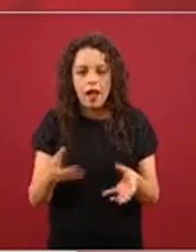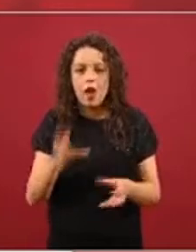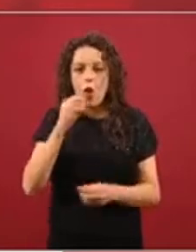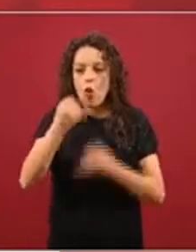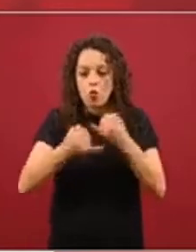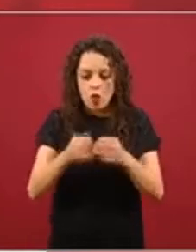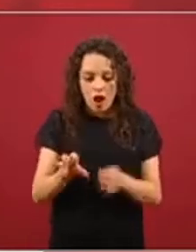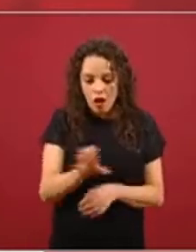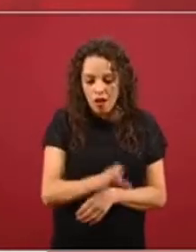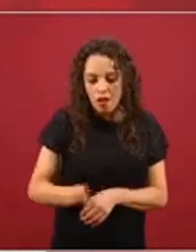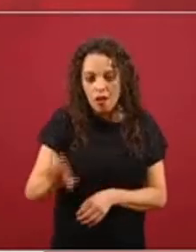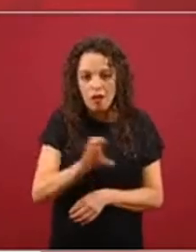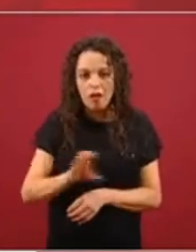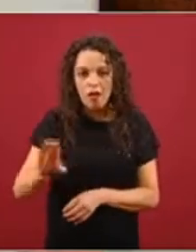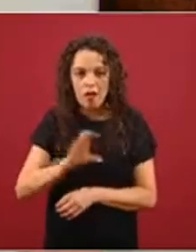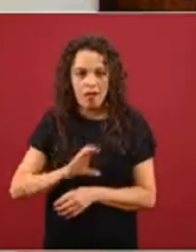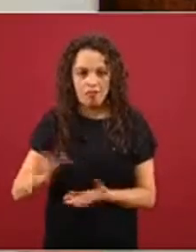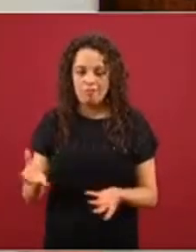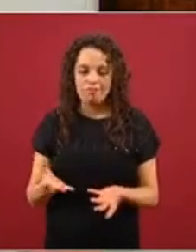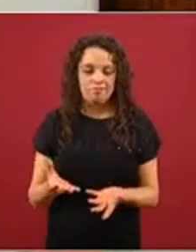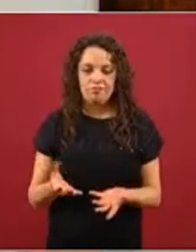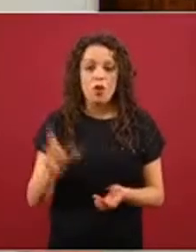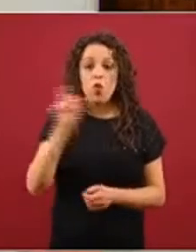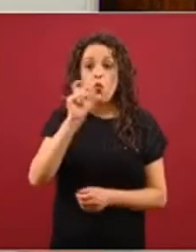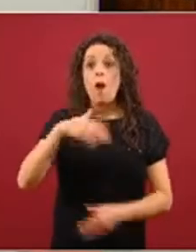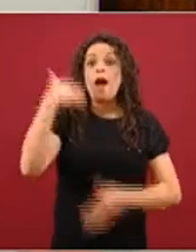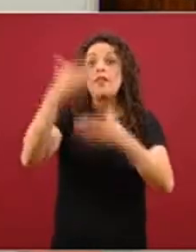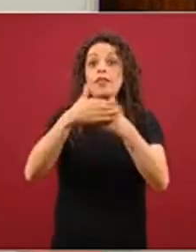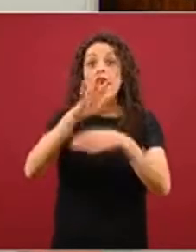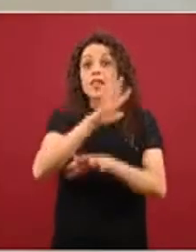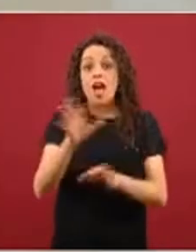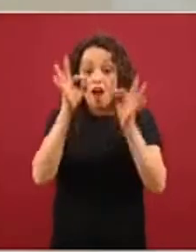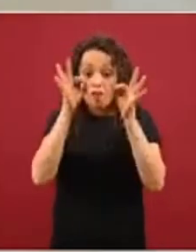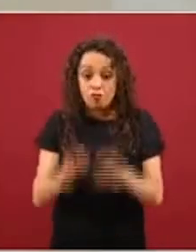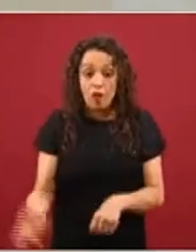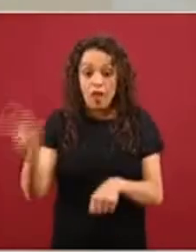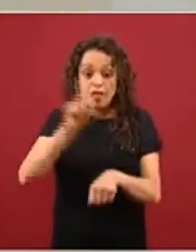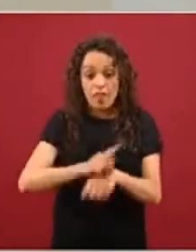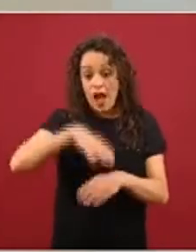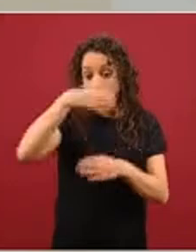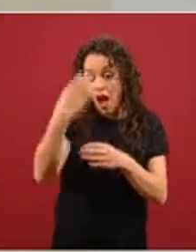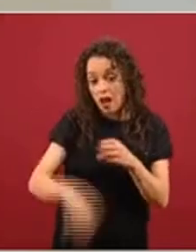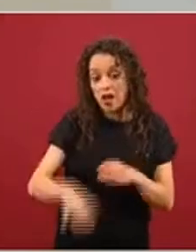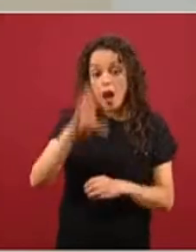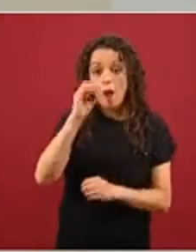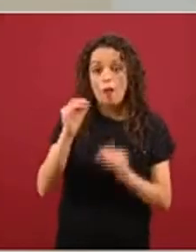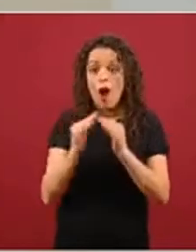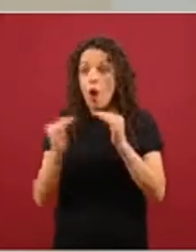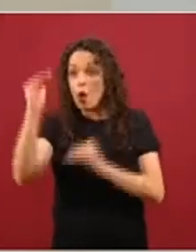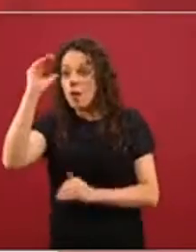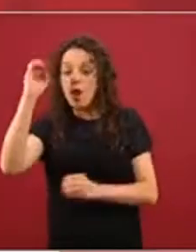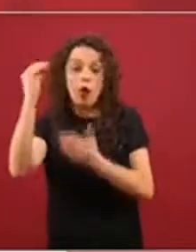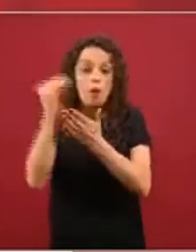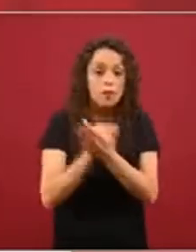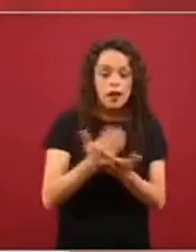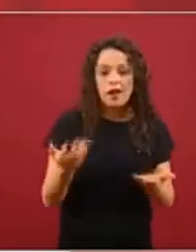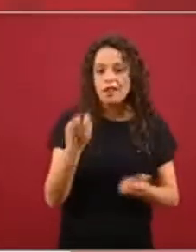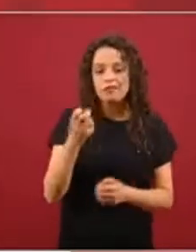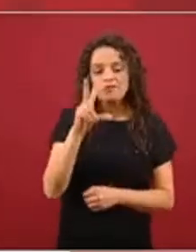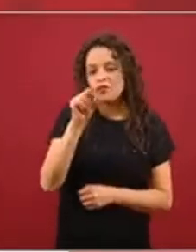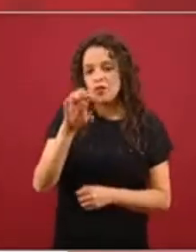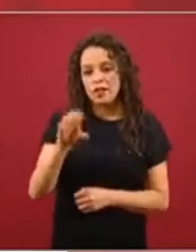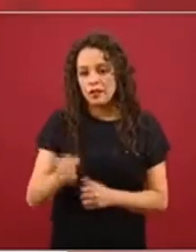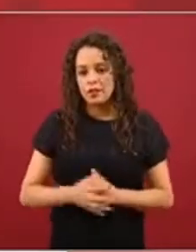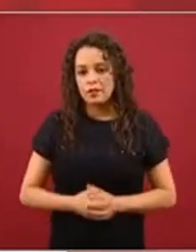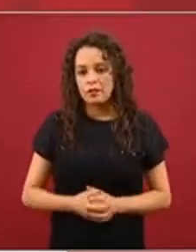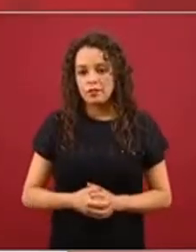se trata de adivinar cuándo va a ser el día que se acaben las cosas o suban o bajen y demás. Esto ha causado mucha confusión. Por cierto, su diario,